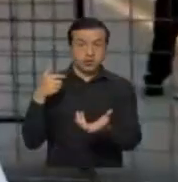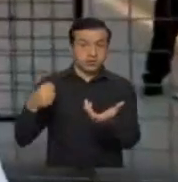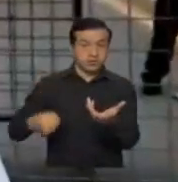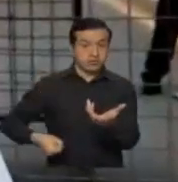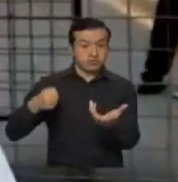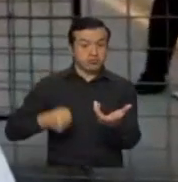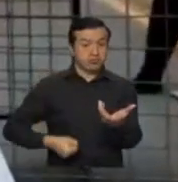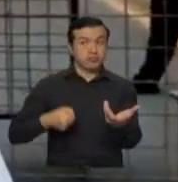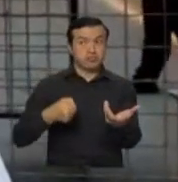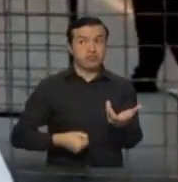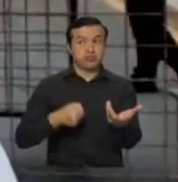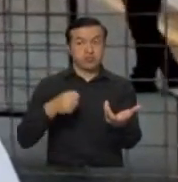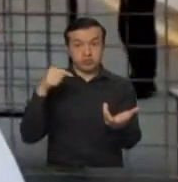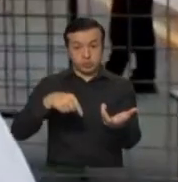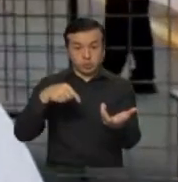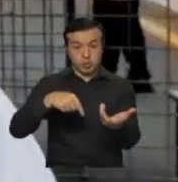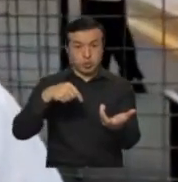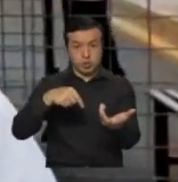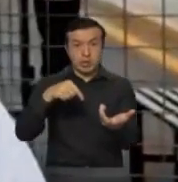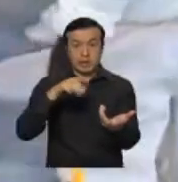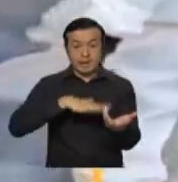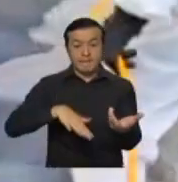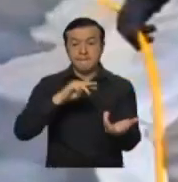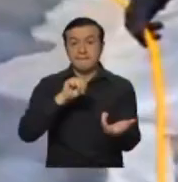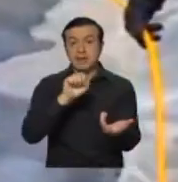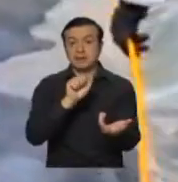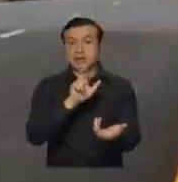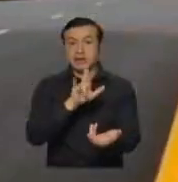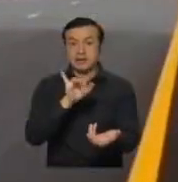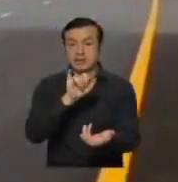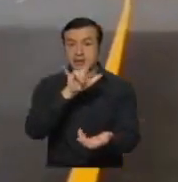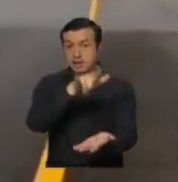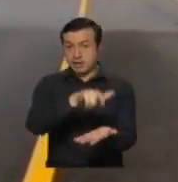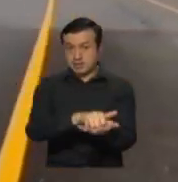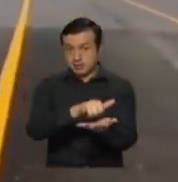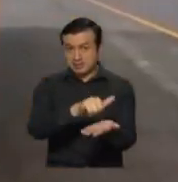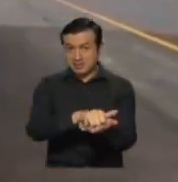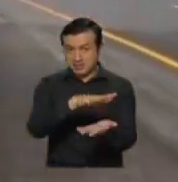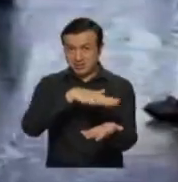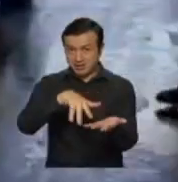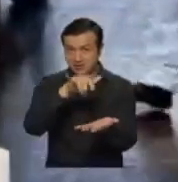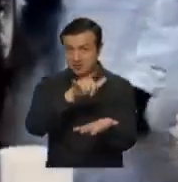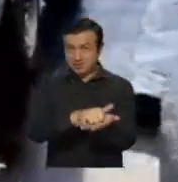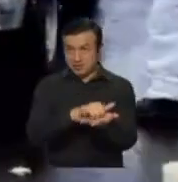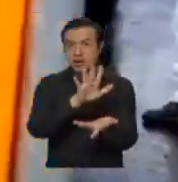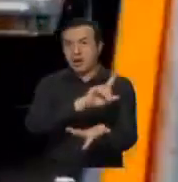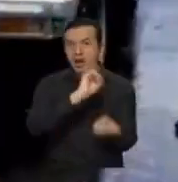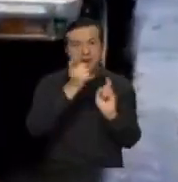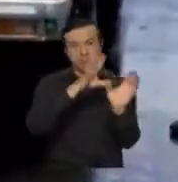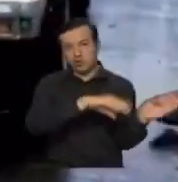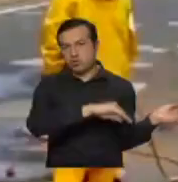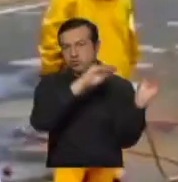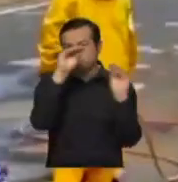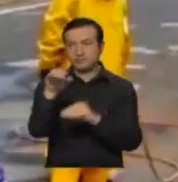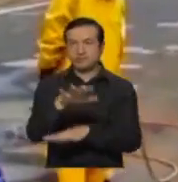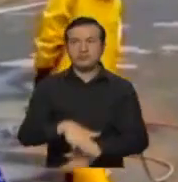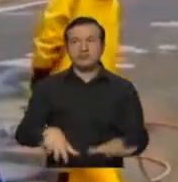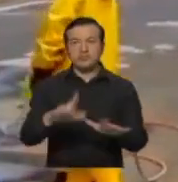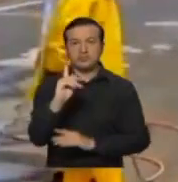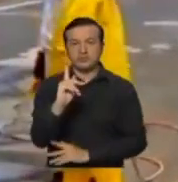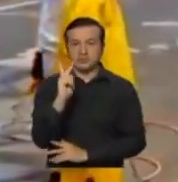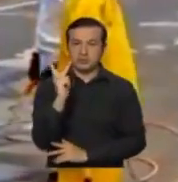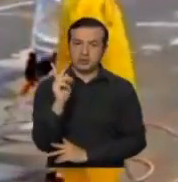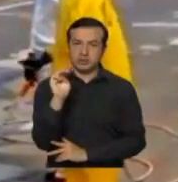movimiento del punto de sanitización que se tiene en Mascarilla, en la Y de la E35. Lo vamos a mover aproximadamente un